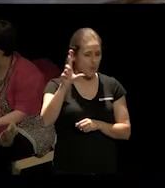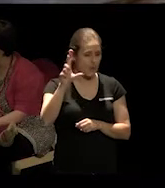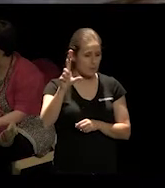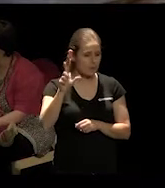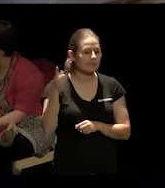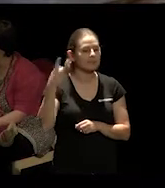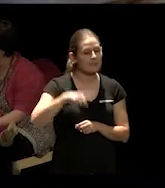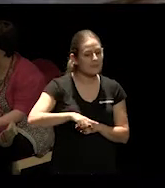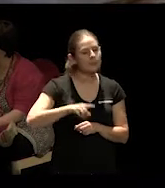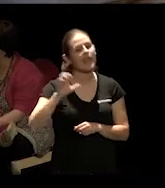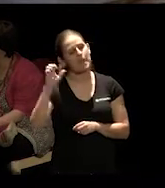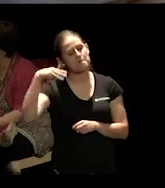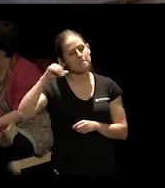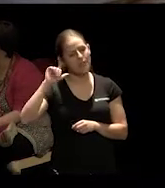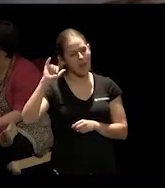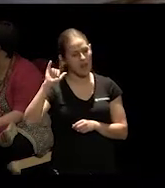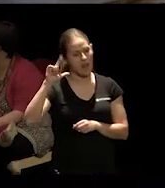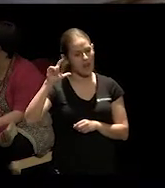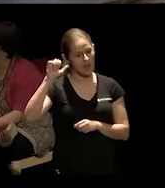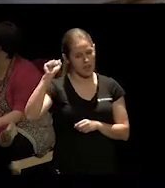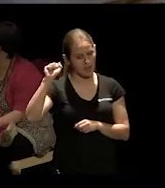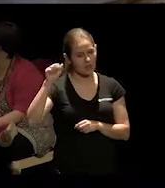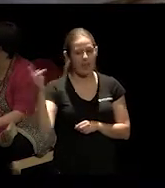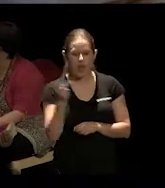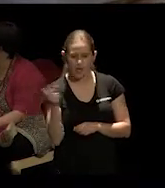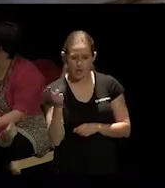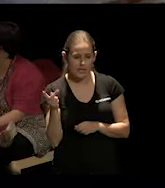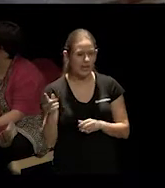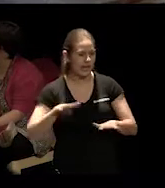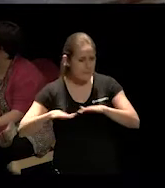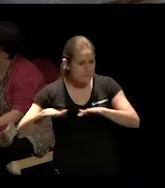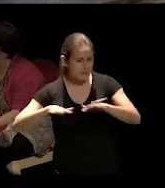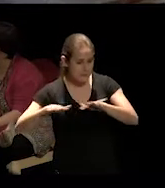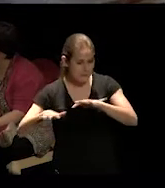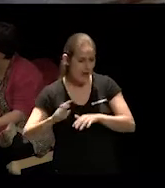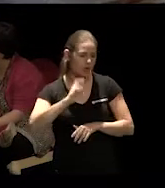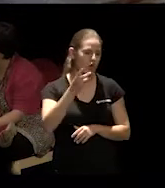Emil Jacques Dalcroze con su rítmica y de Rudolf Bode.